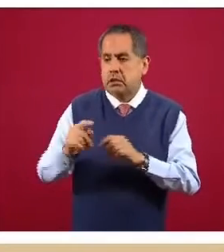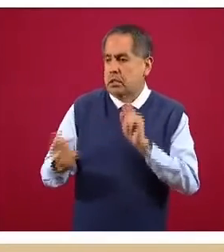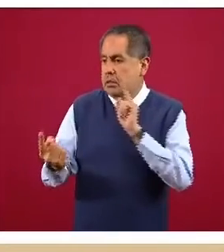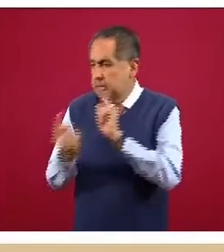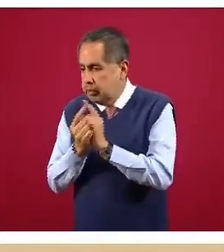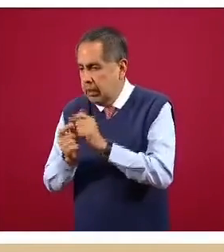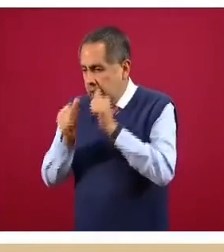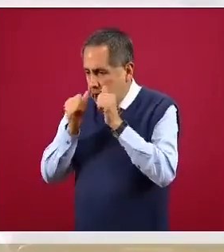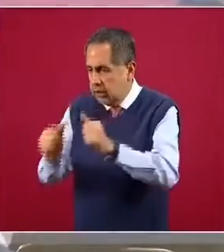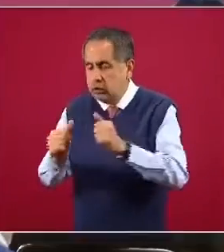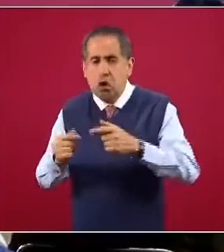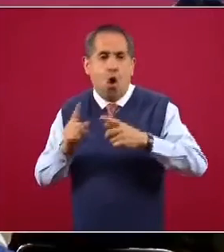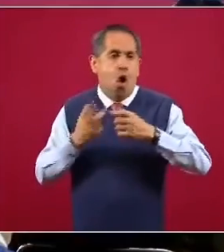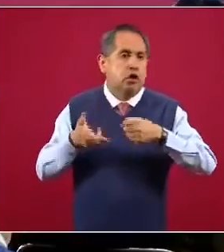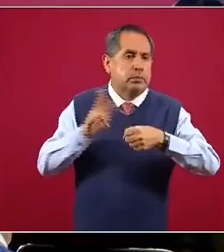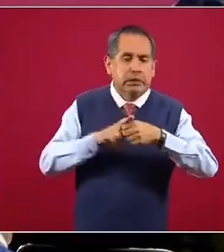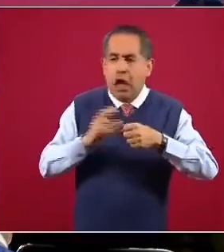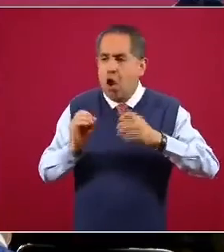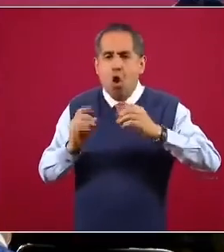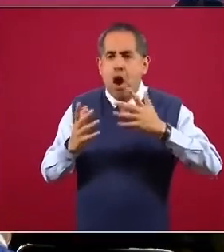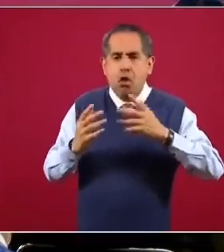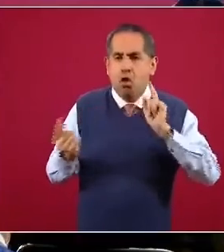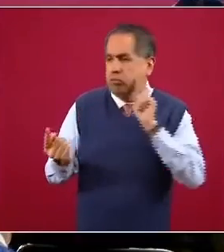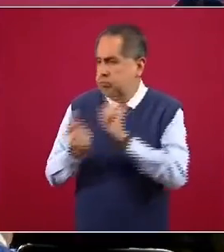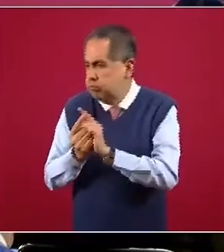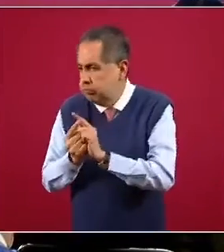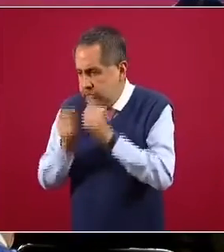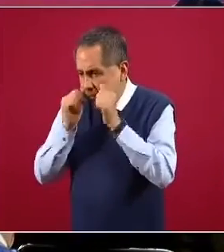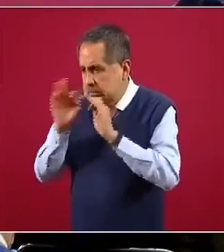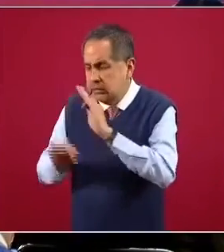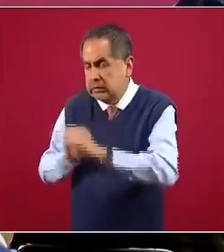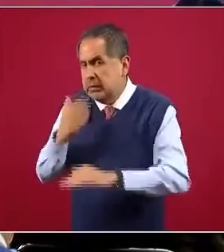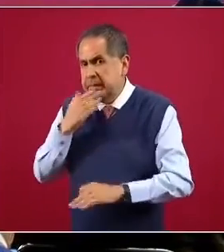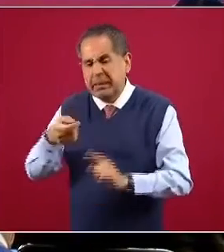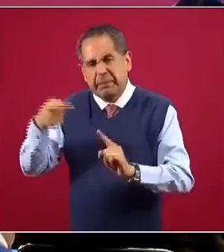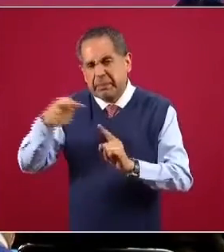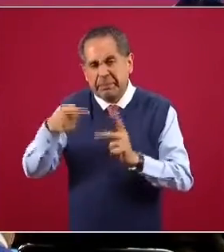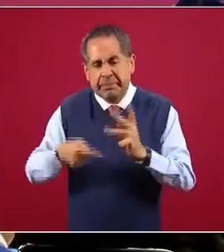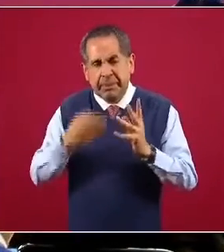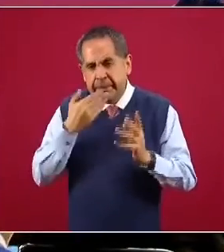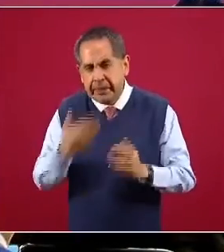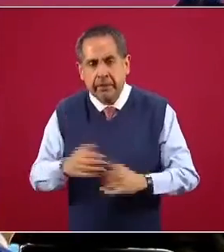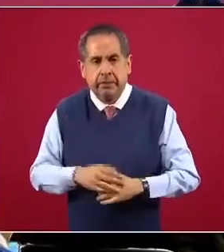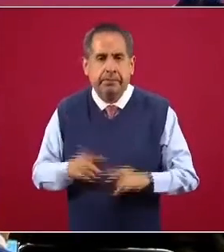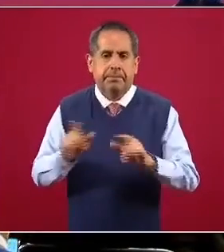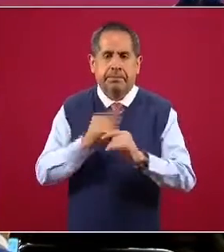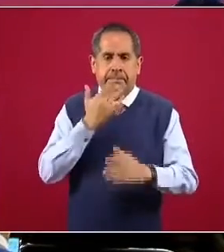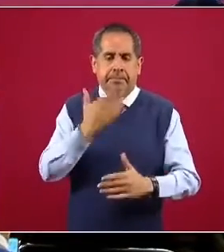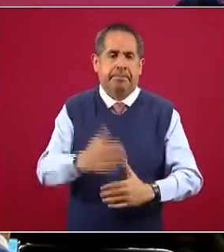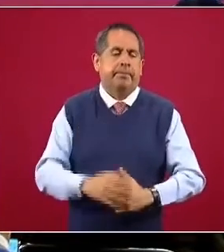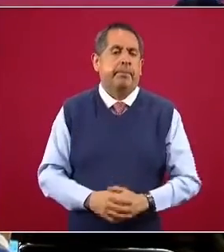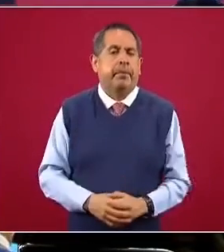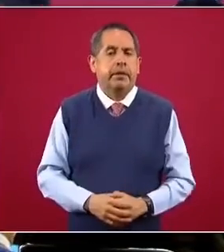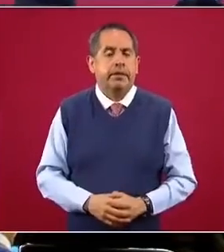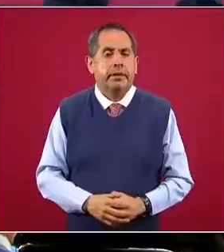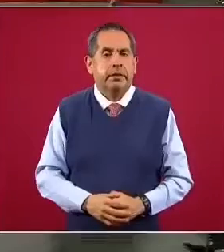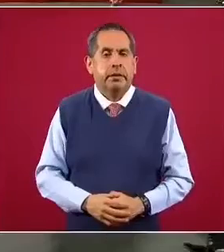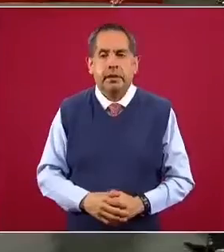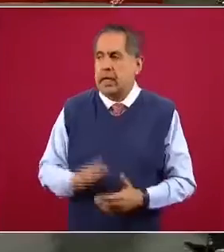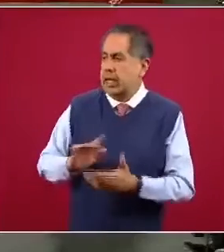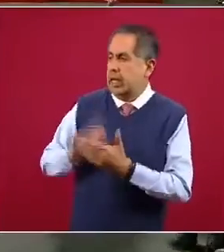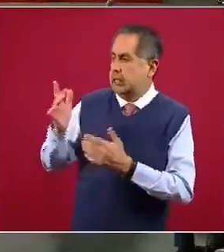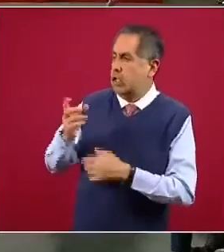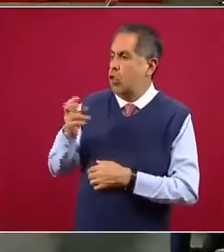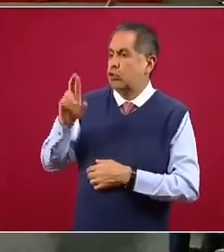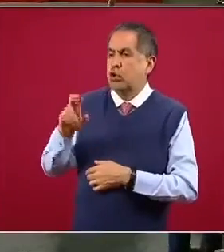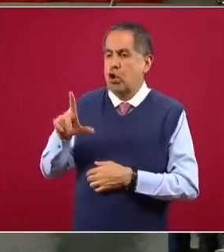atención y especialmente en el primer nivel de atención. Y con eso terminamos. Muchas gracias. Muchas gracias, doctor López